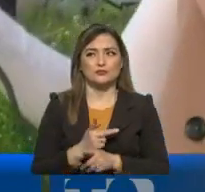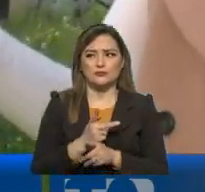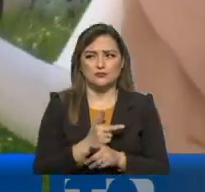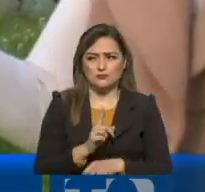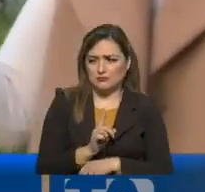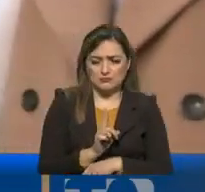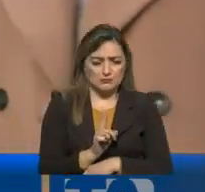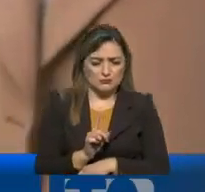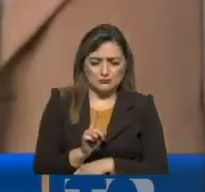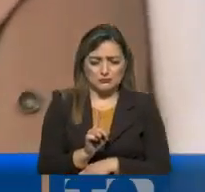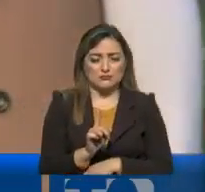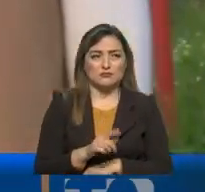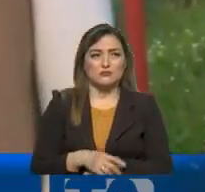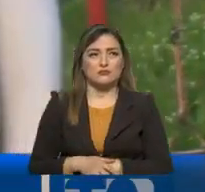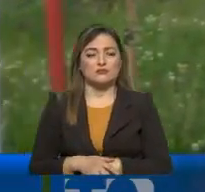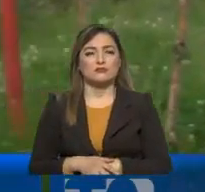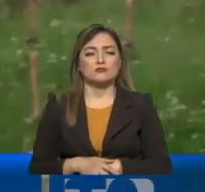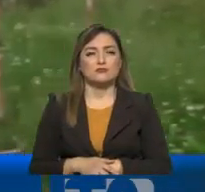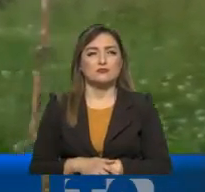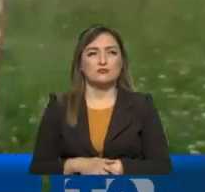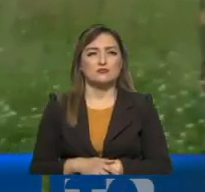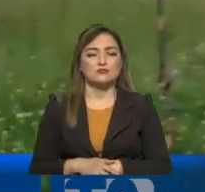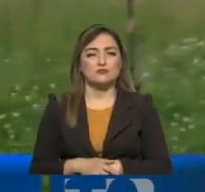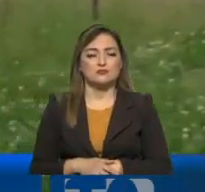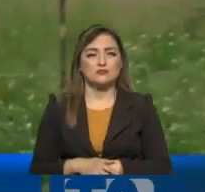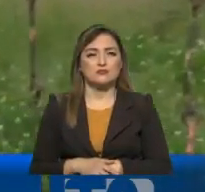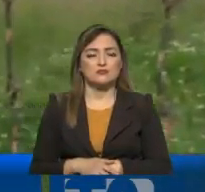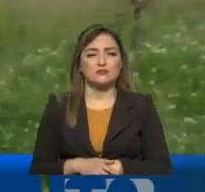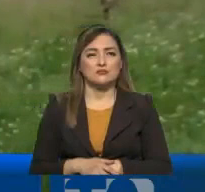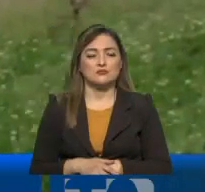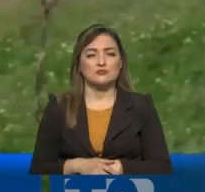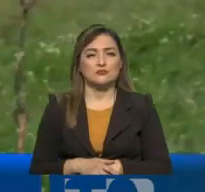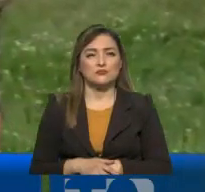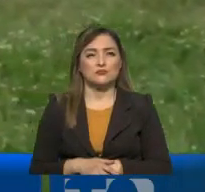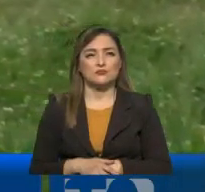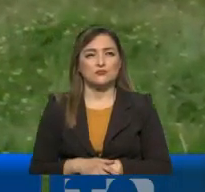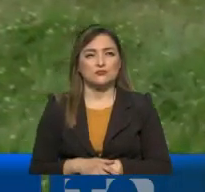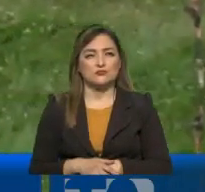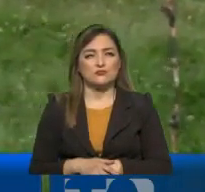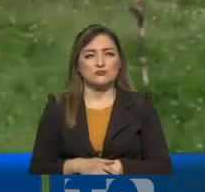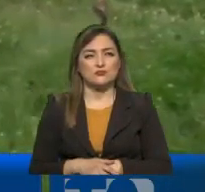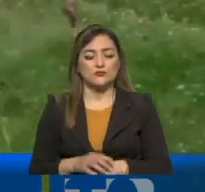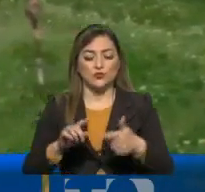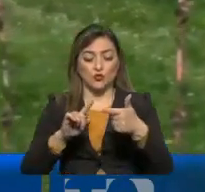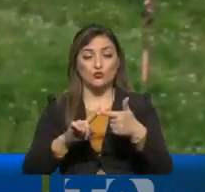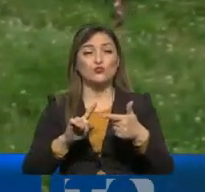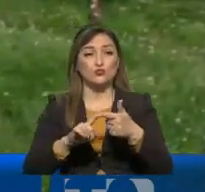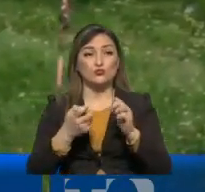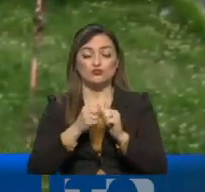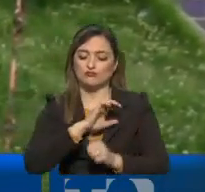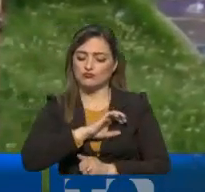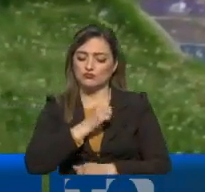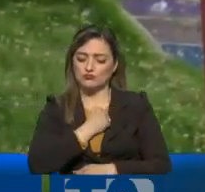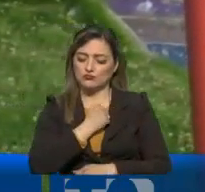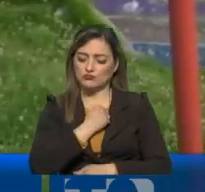el peligro que esto sucede. Otra cosa, hay acá otra parte que también es del